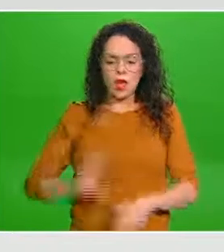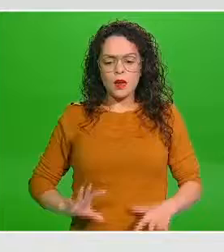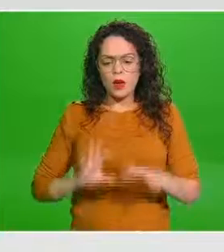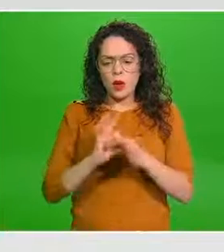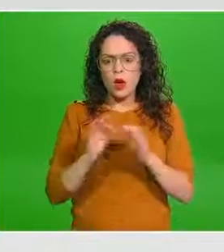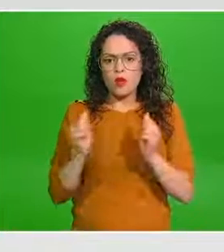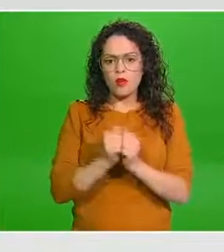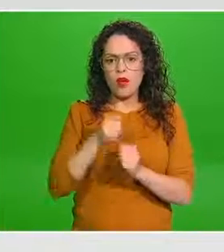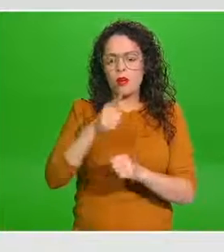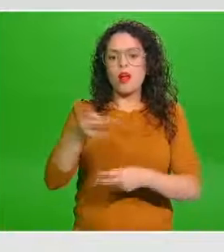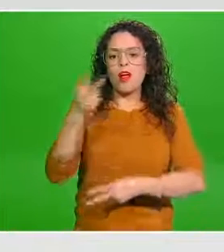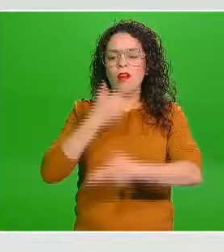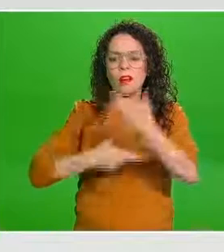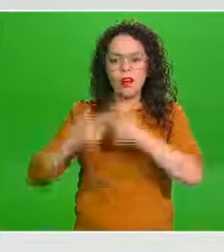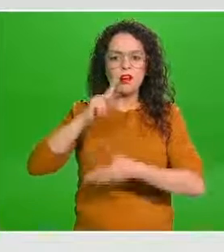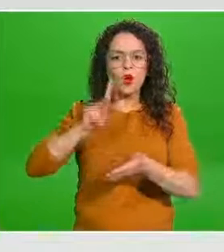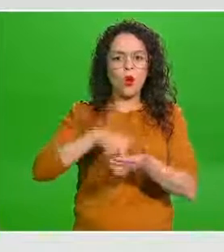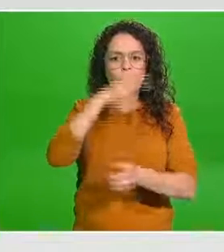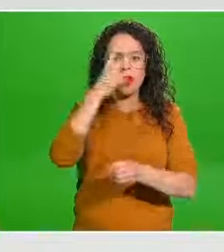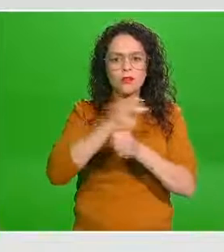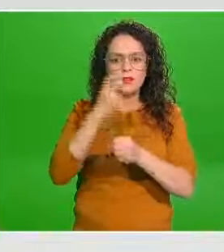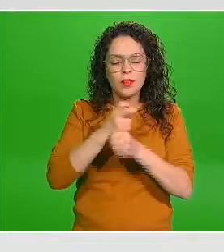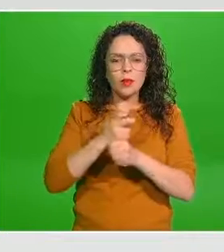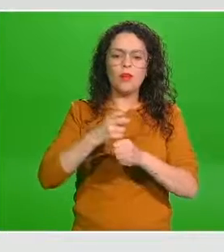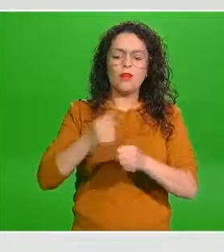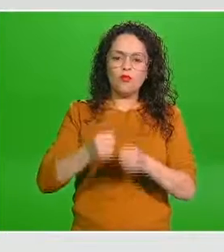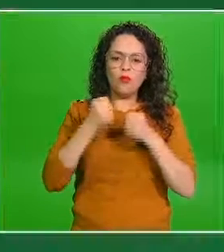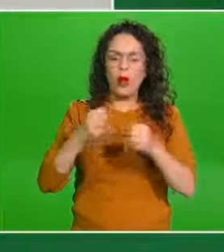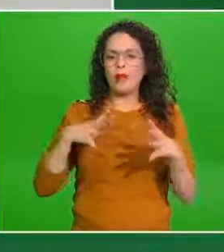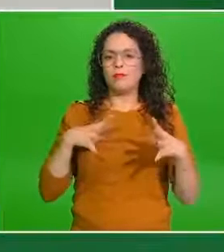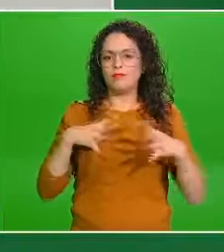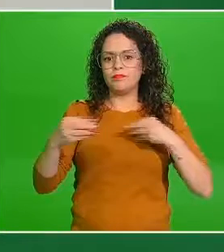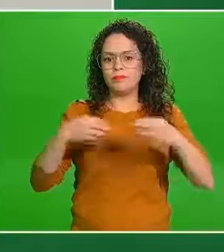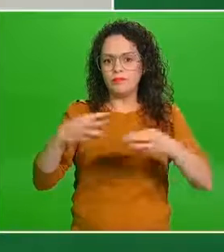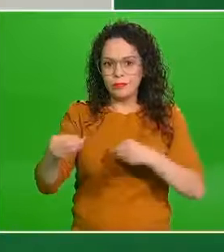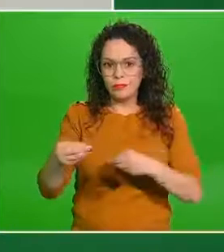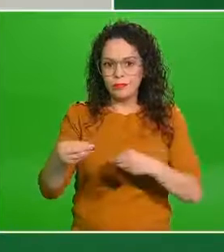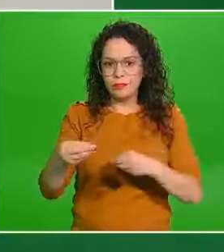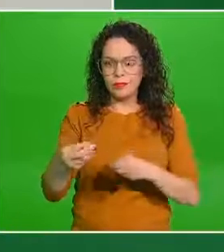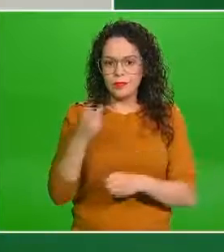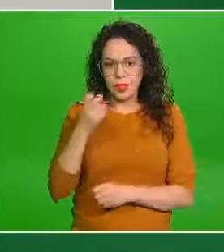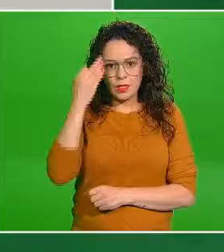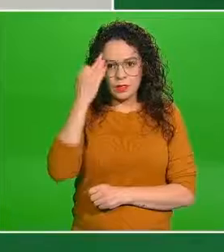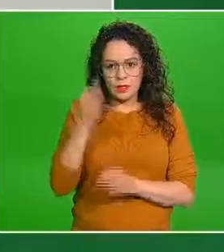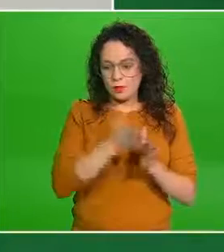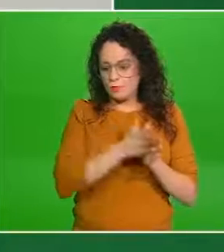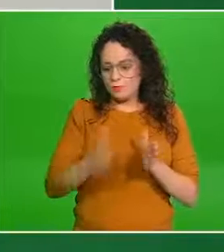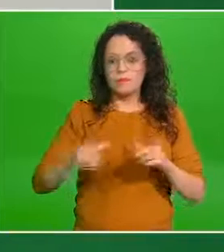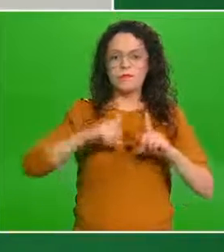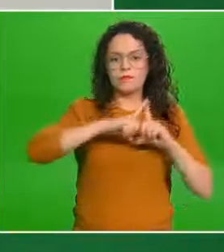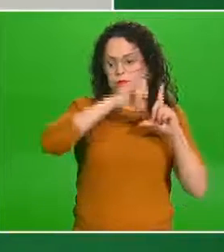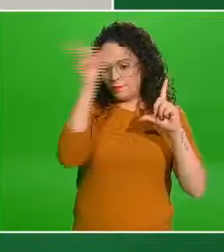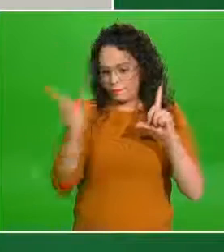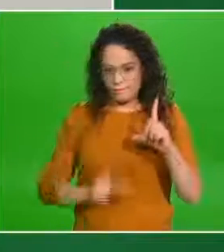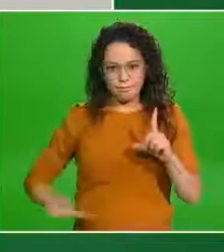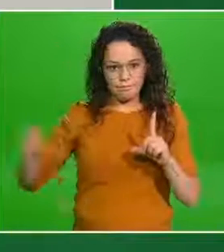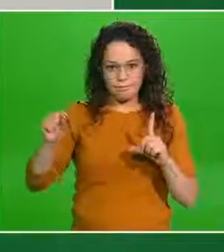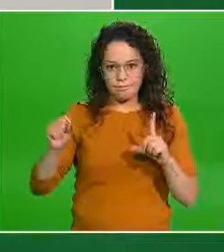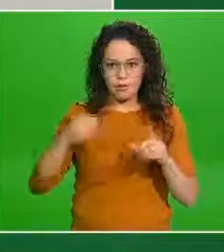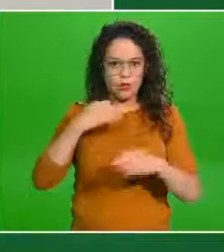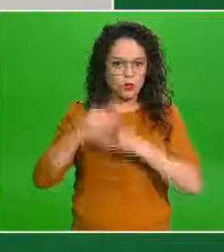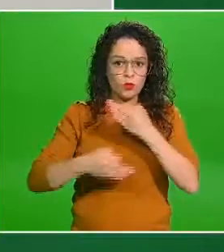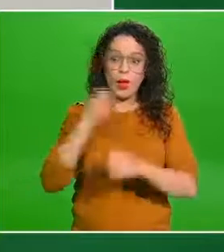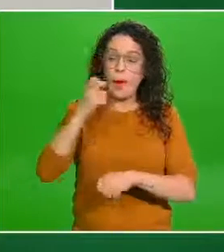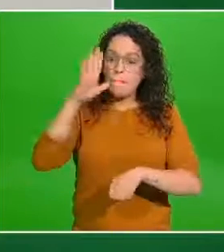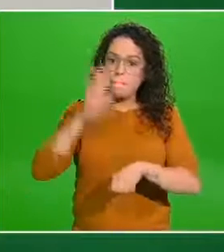esta segunda ola, segundo pico, segundo acme que estuvimos viviendo en todo el territorio mexicano y que fue el más